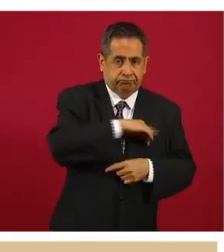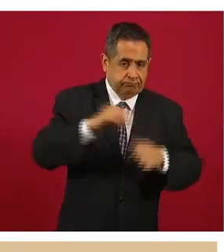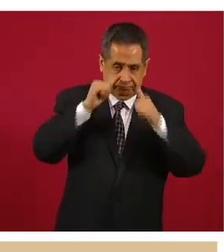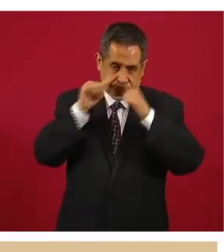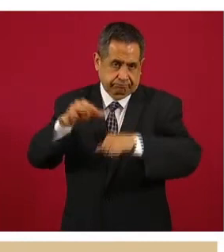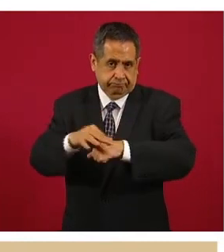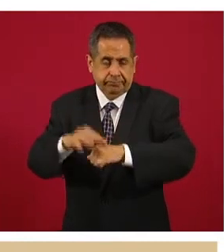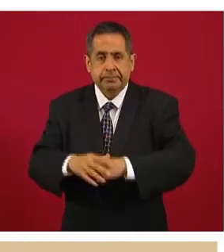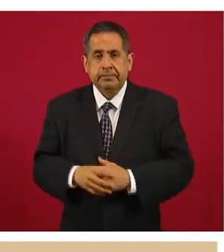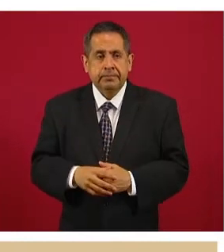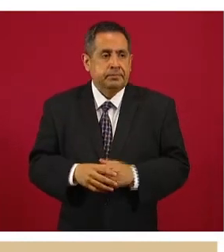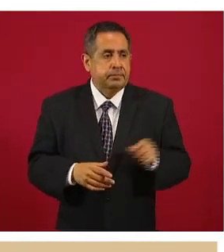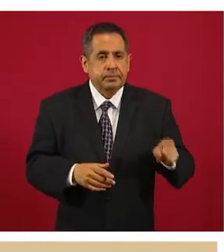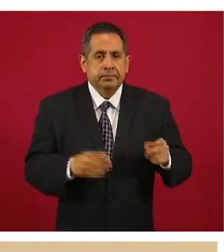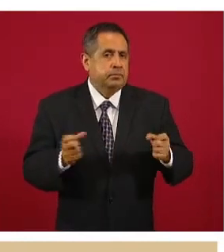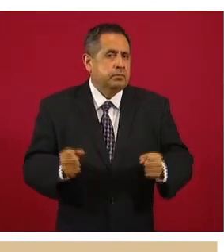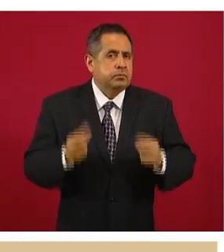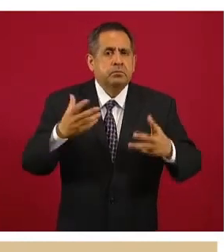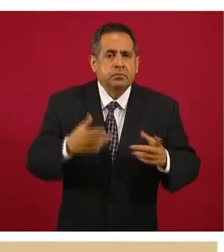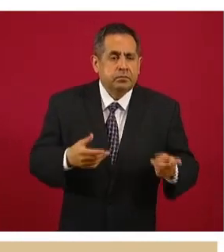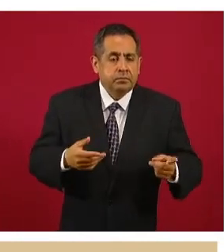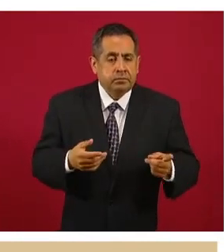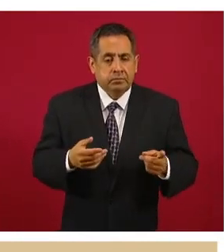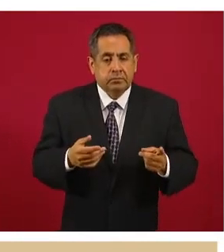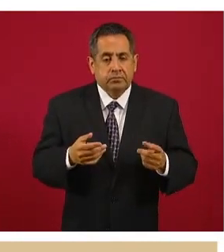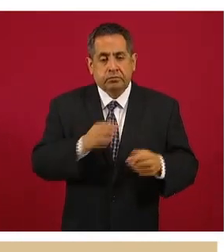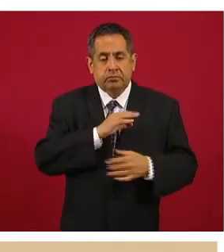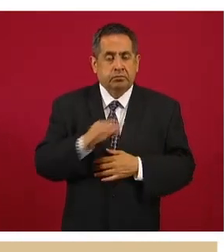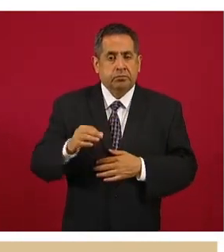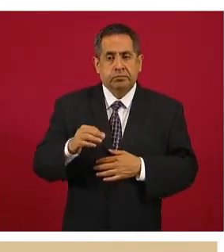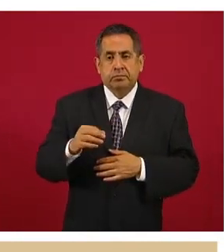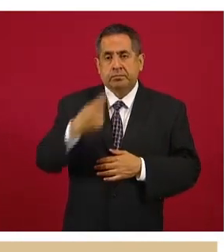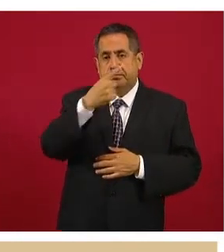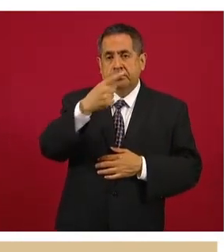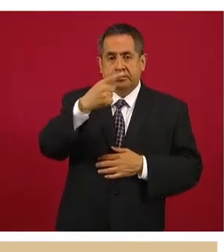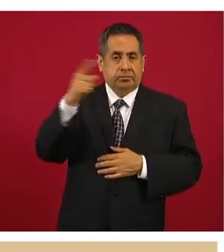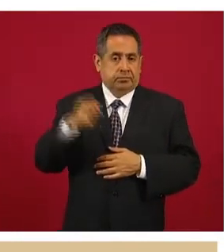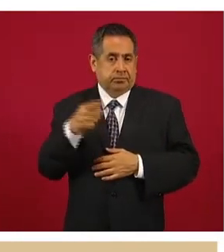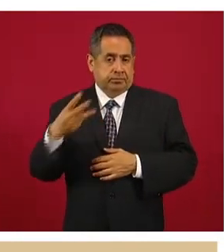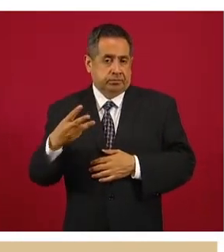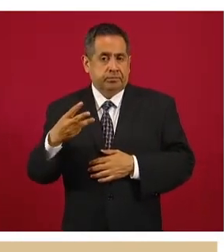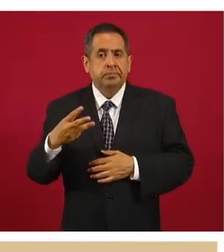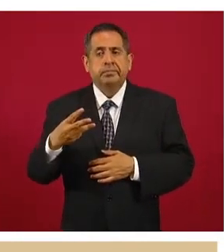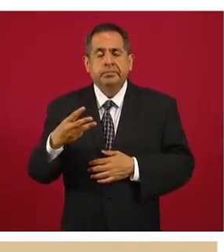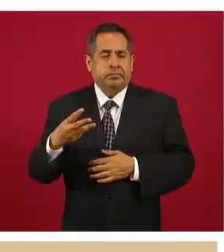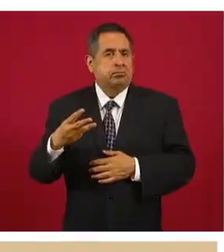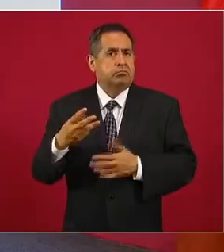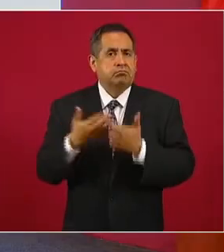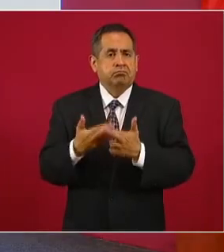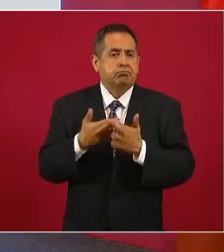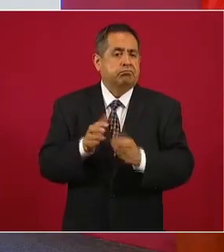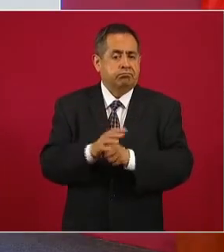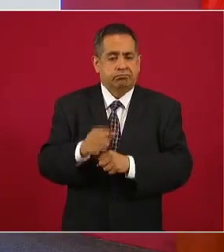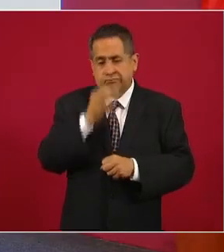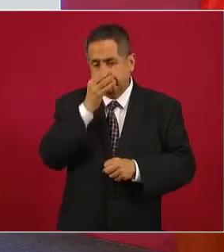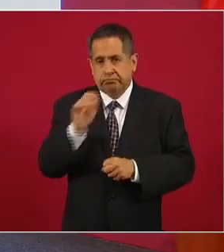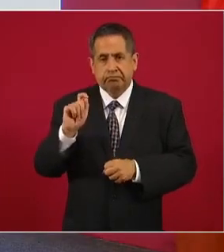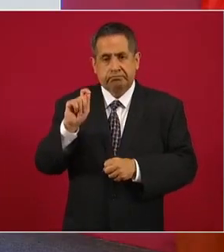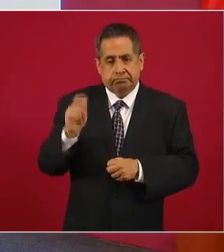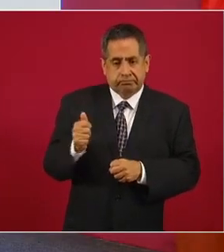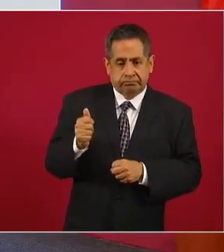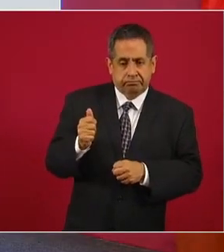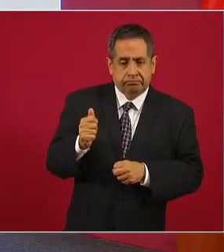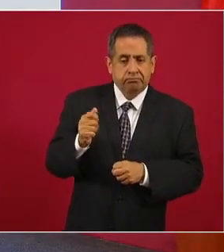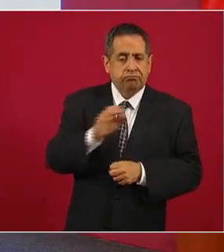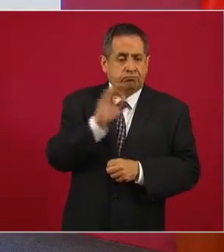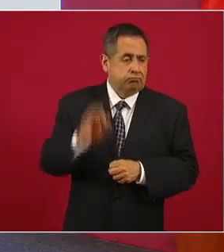crítica. Y en este caso vemos que menos de la tercera parte de las camas están ocupadas, solamente el 26%,